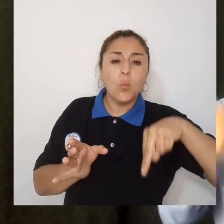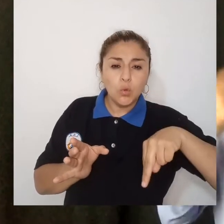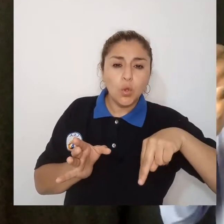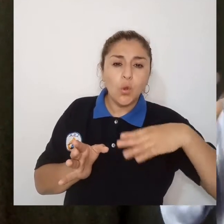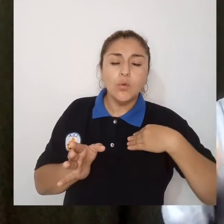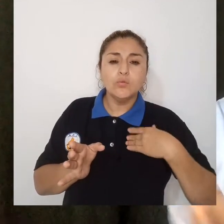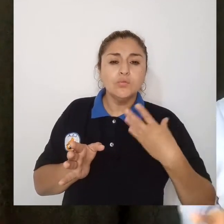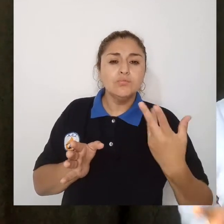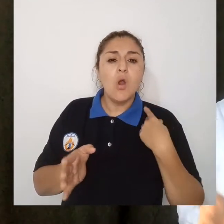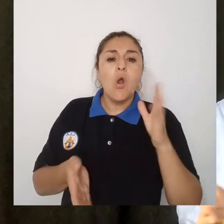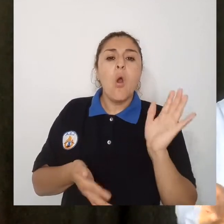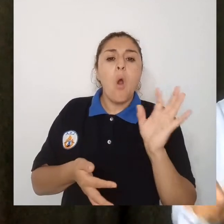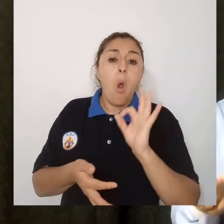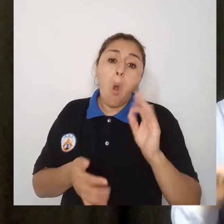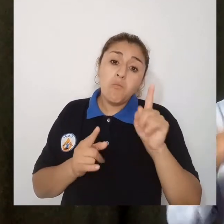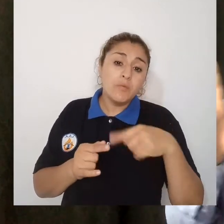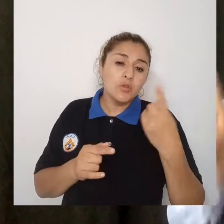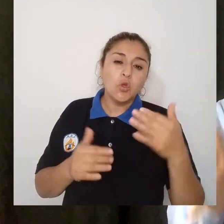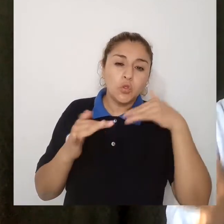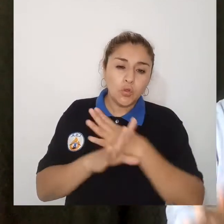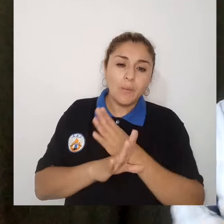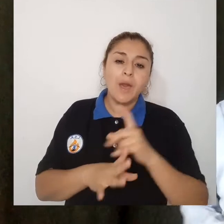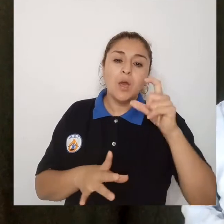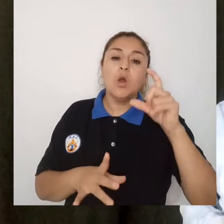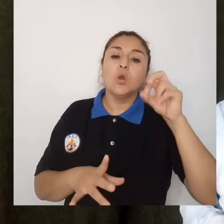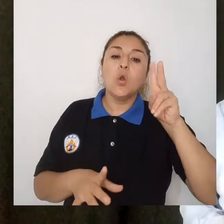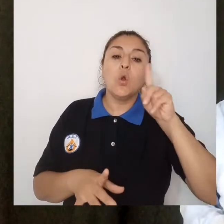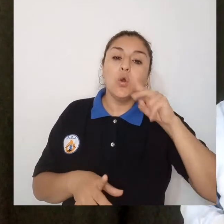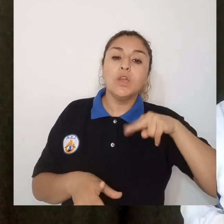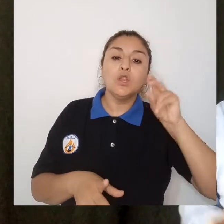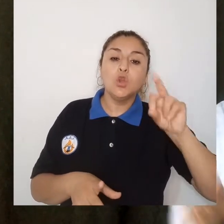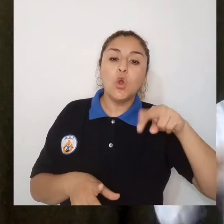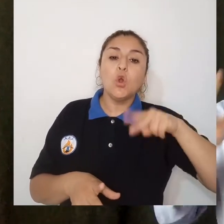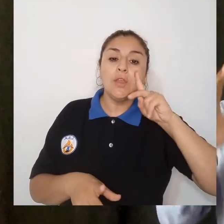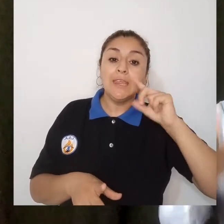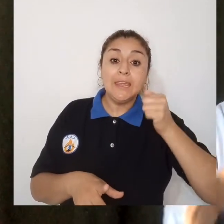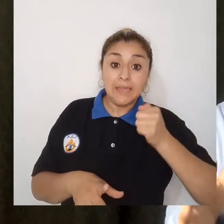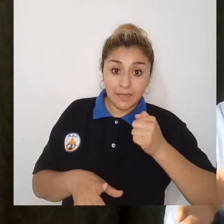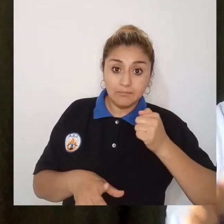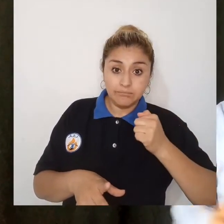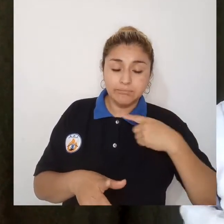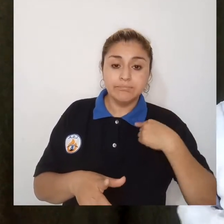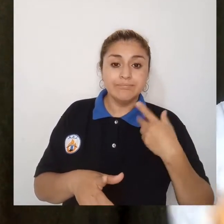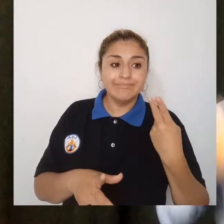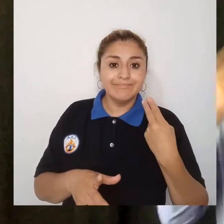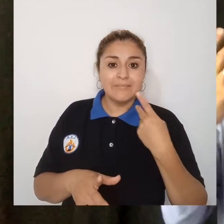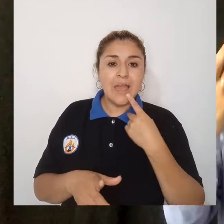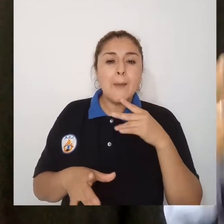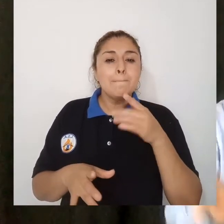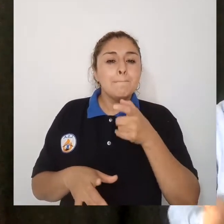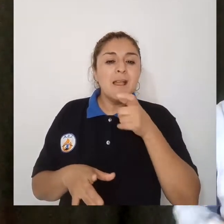koinonía hace referencia a la participación justamente a esto no participación e